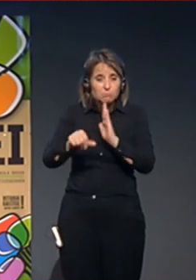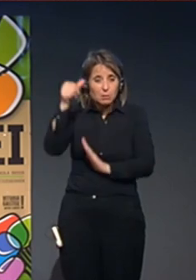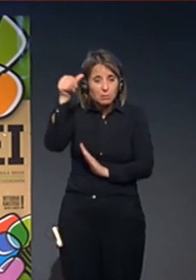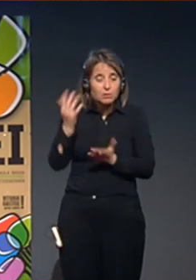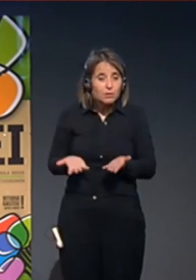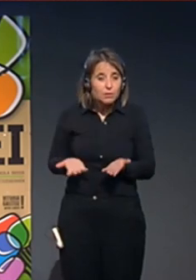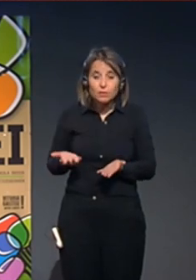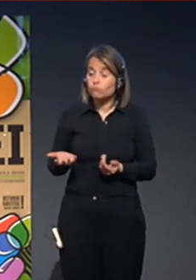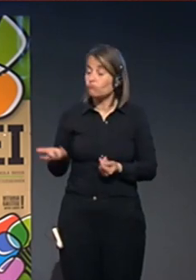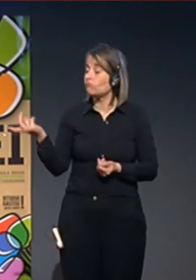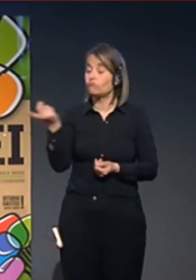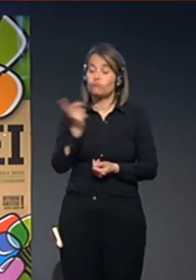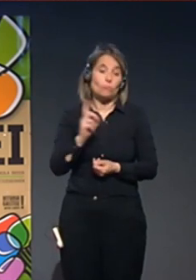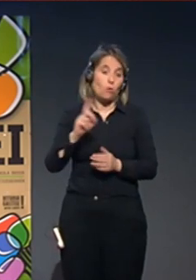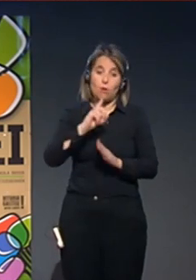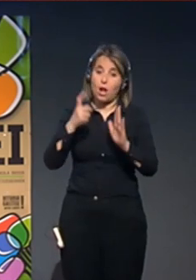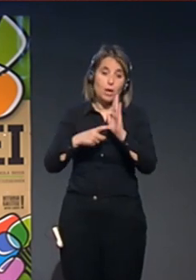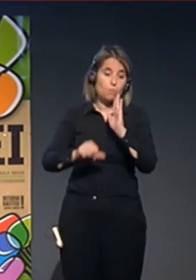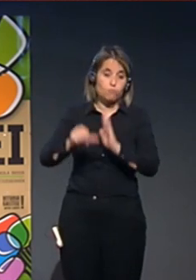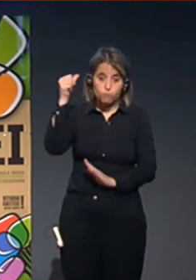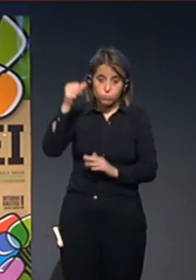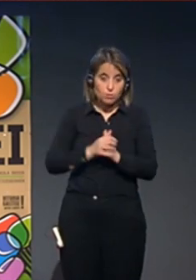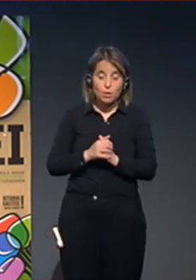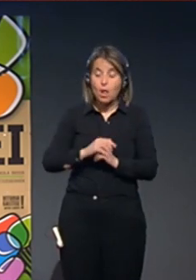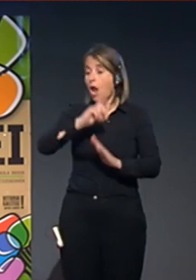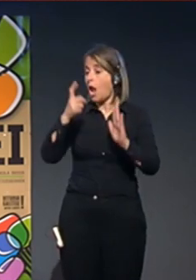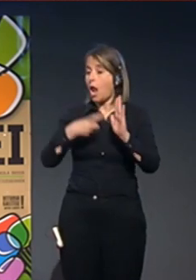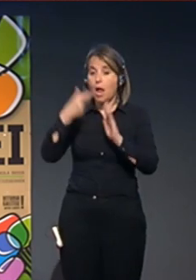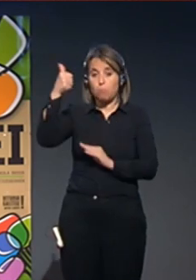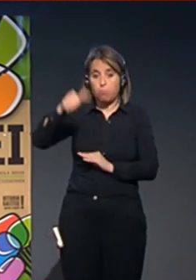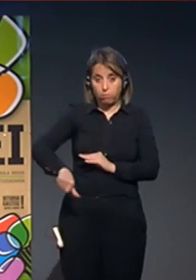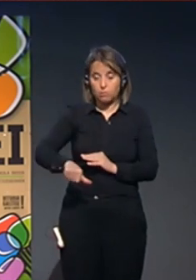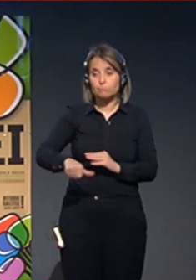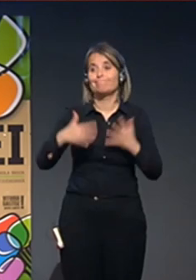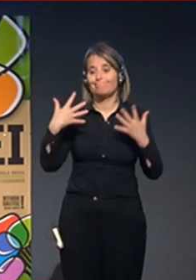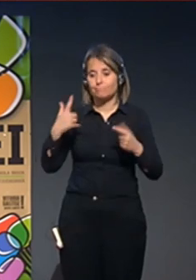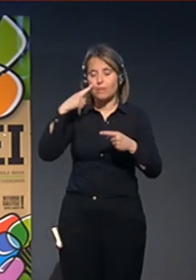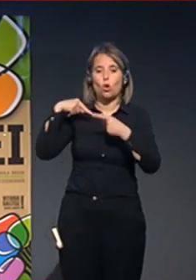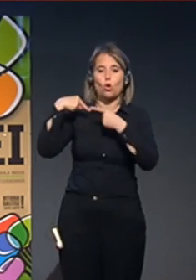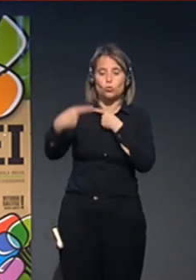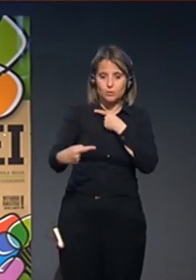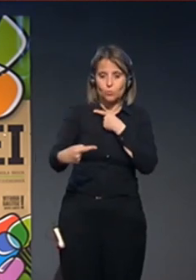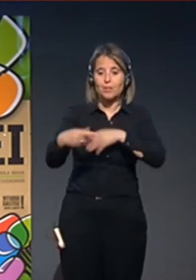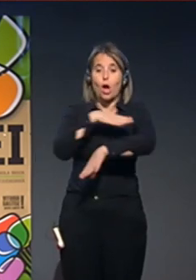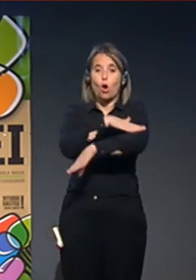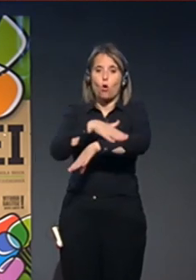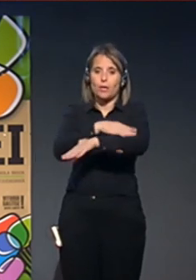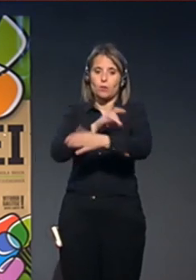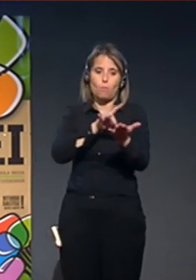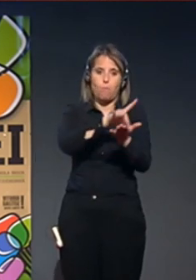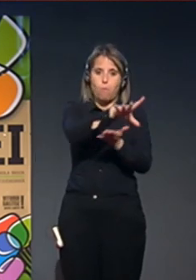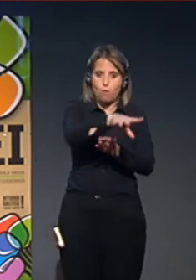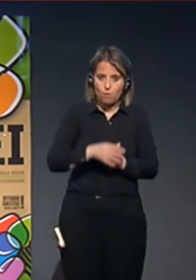ley no no solo la ley no pasó sino que como consecuencia de ella cayó el